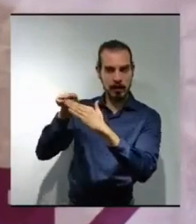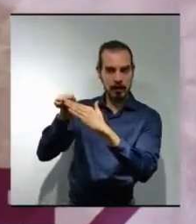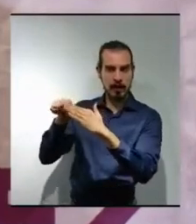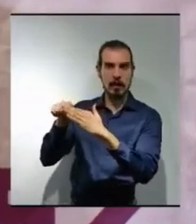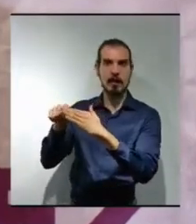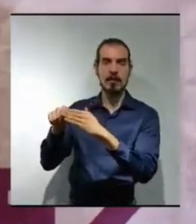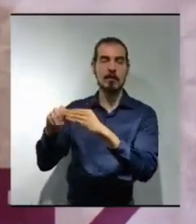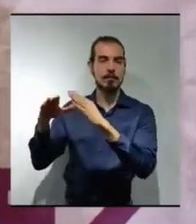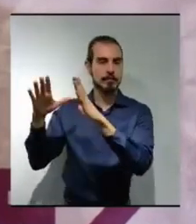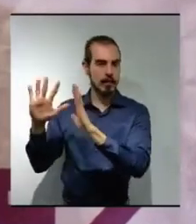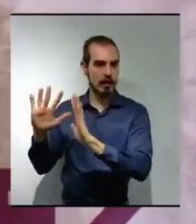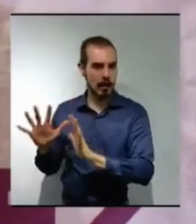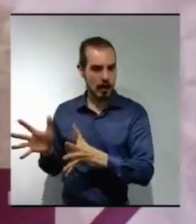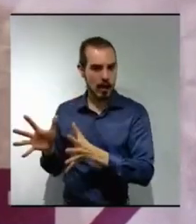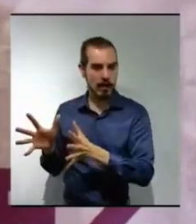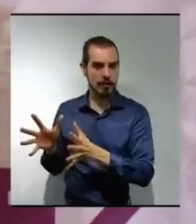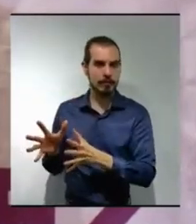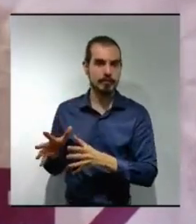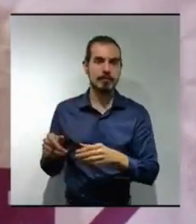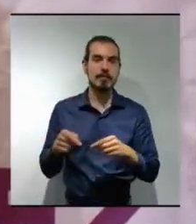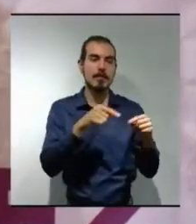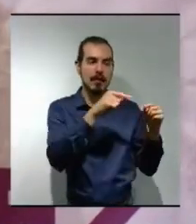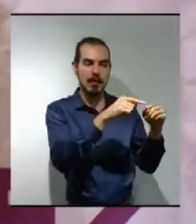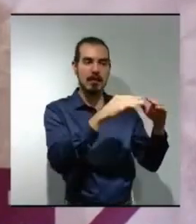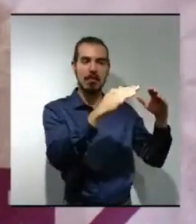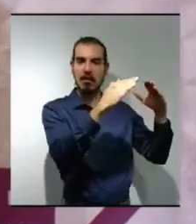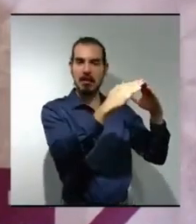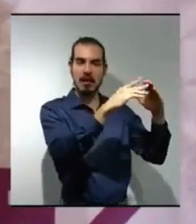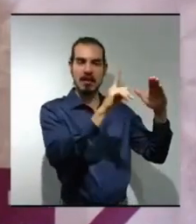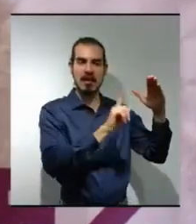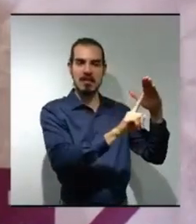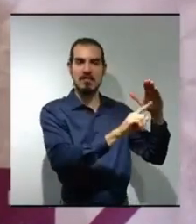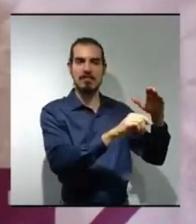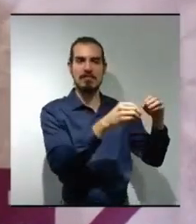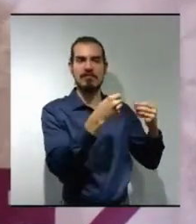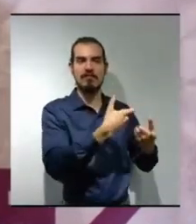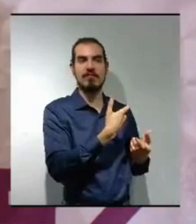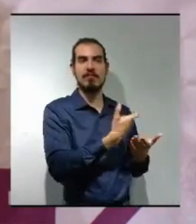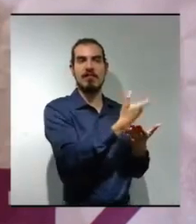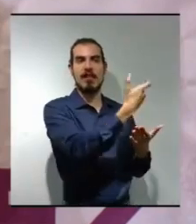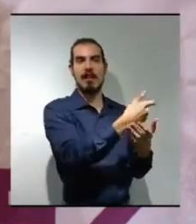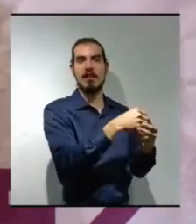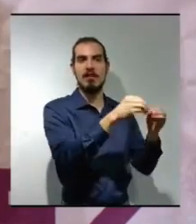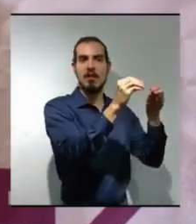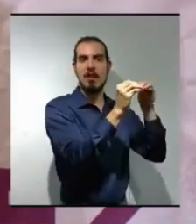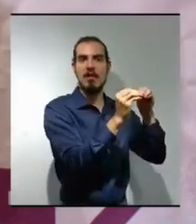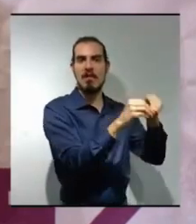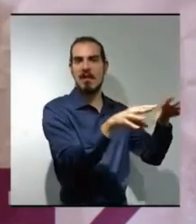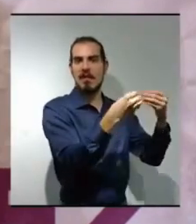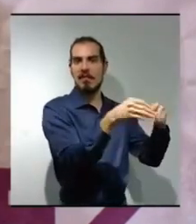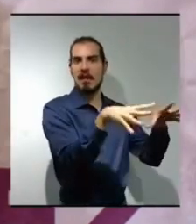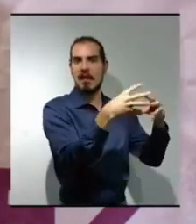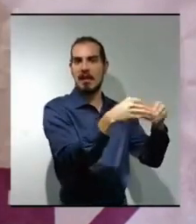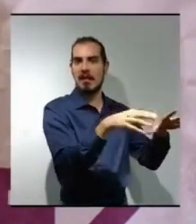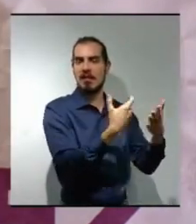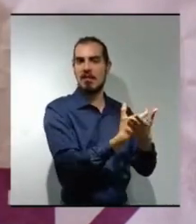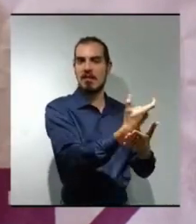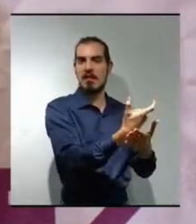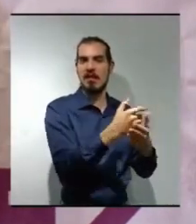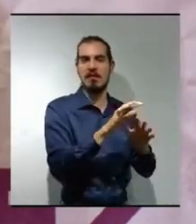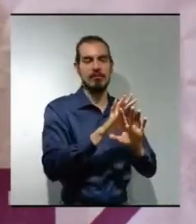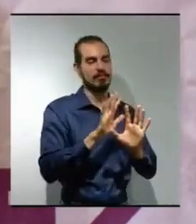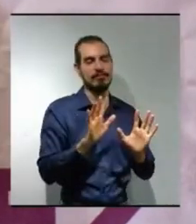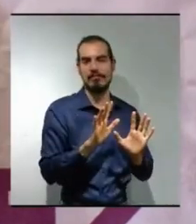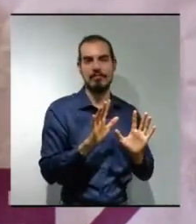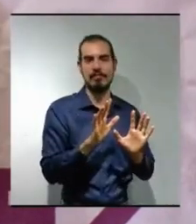en lugar de estar en un lugar en donde finalmente nomás están tirando el dinero a la basura, pues yo creo que es algo muy positivo y hay que seguir por ese camino